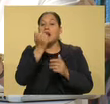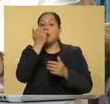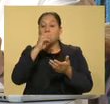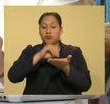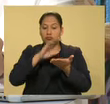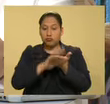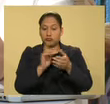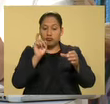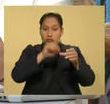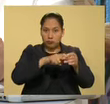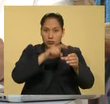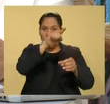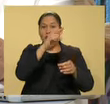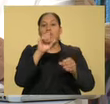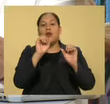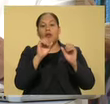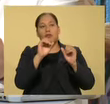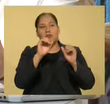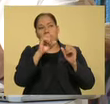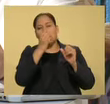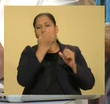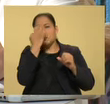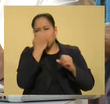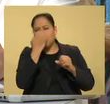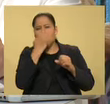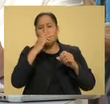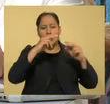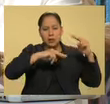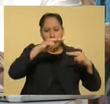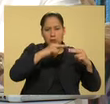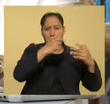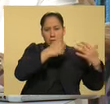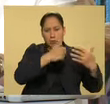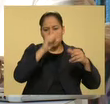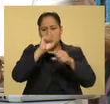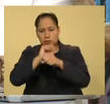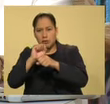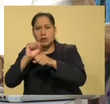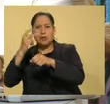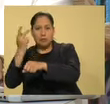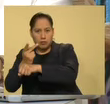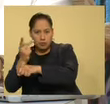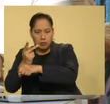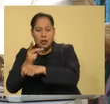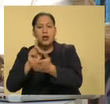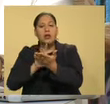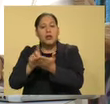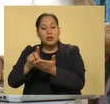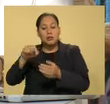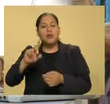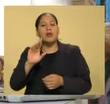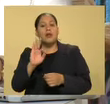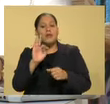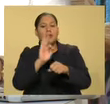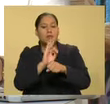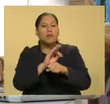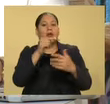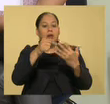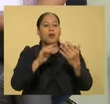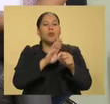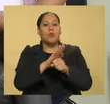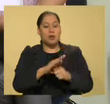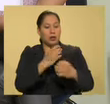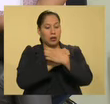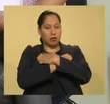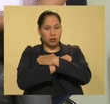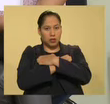en las instituciones educativas de los diferentes tipos, niveles y modalidades, ¿a qué tendrán derecho en el Distrito Federal? A recibir una educación